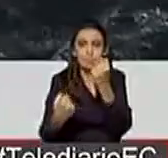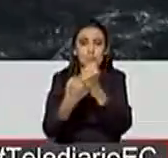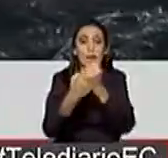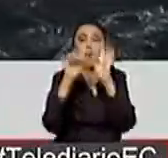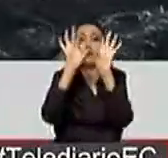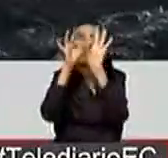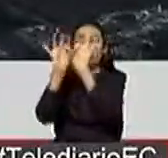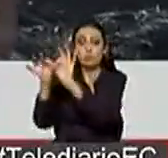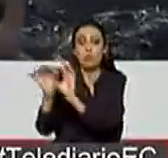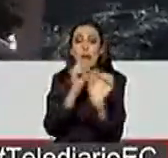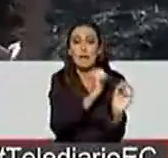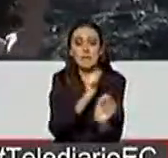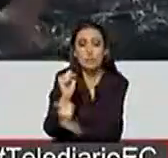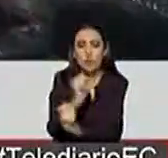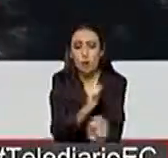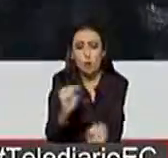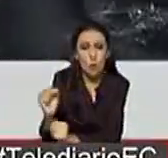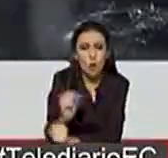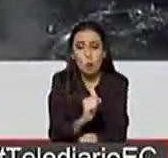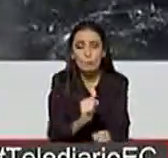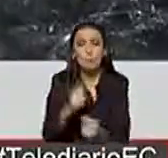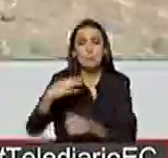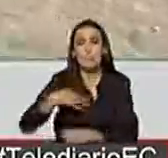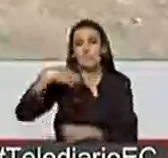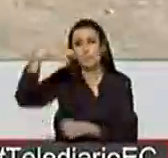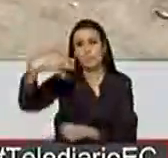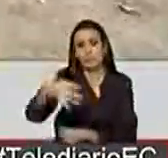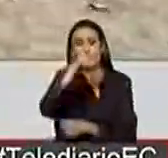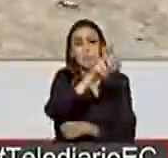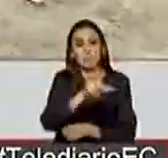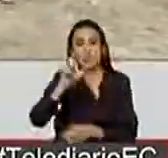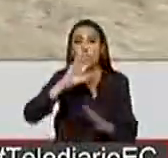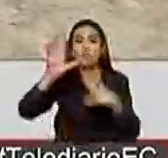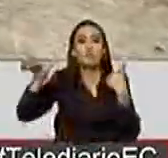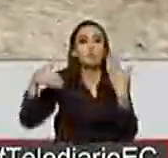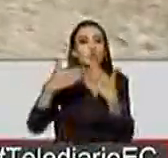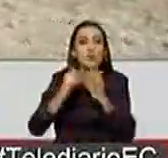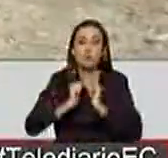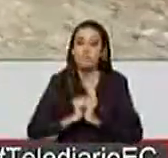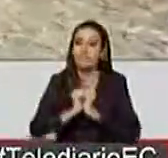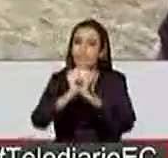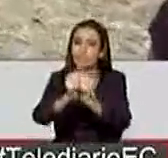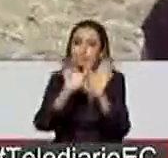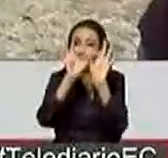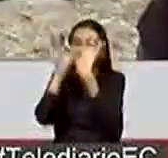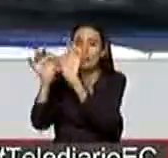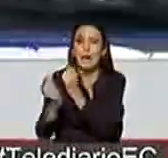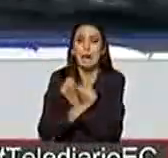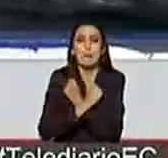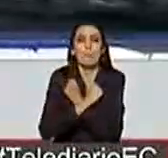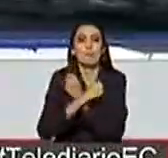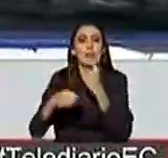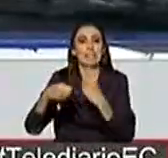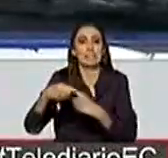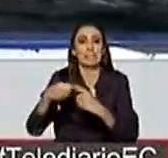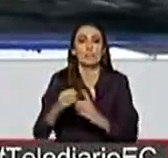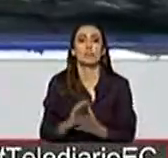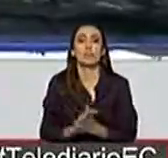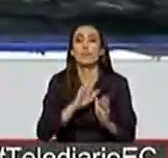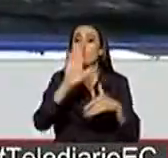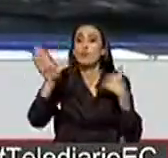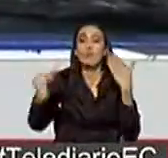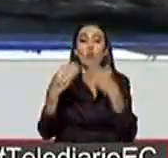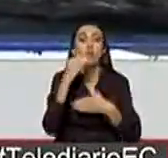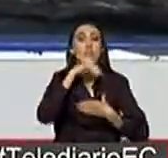escobas maquinaria manos voluntarias todos unidos en la minga por el amor a quitó todo están en el corazón de